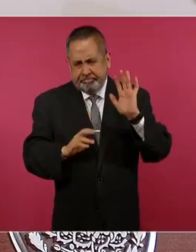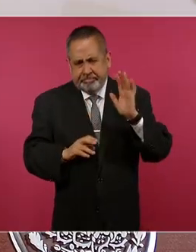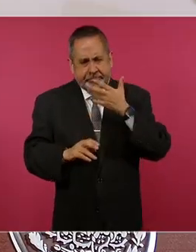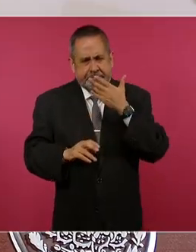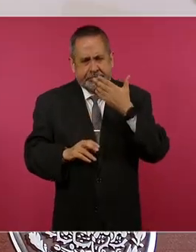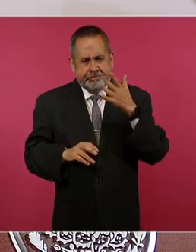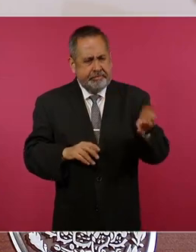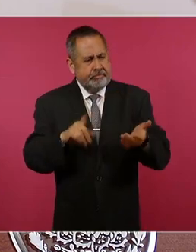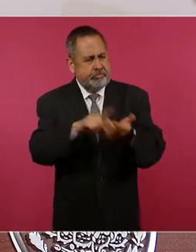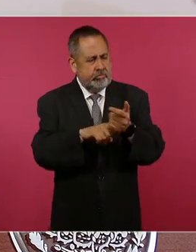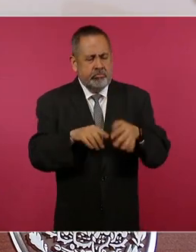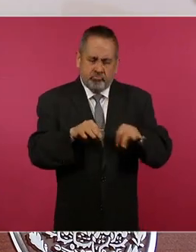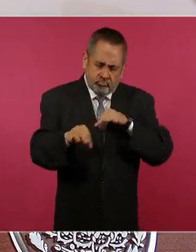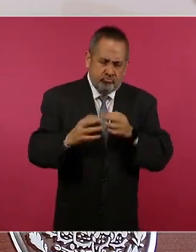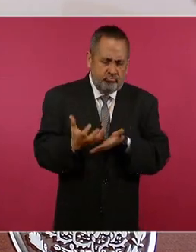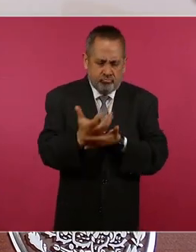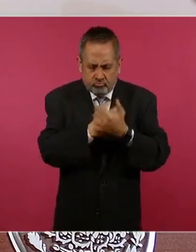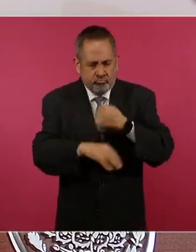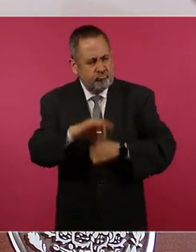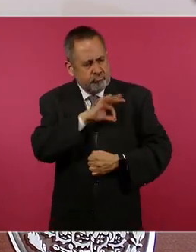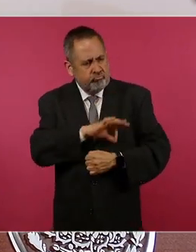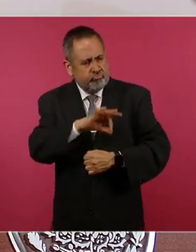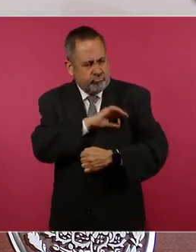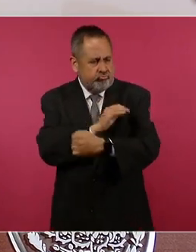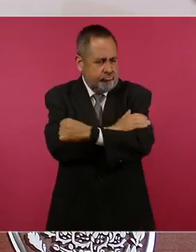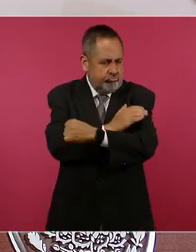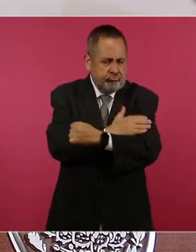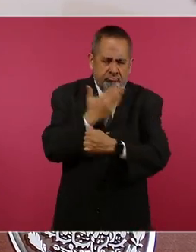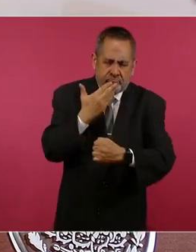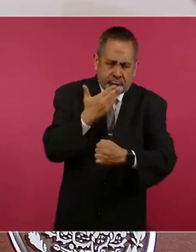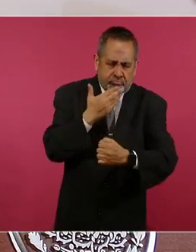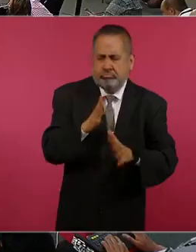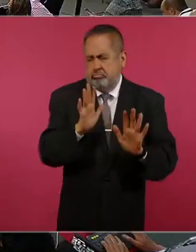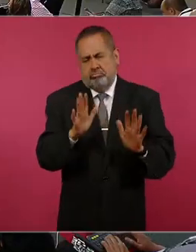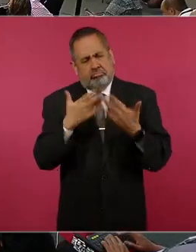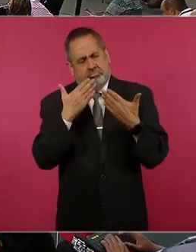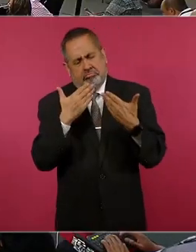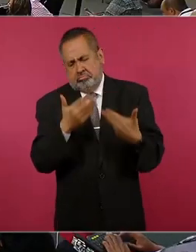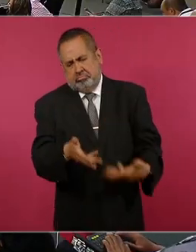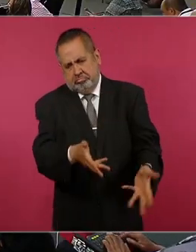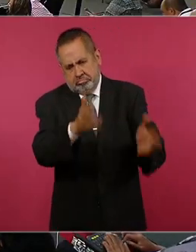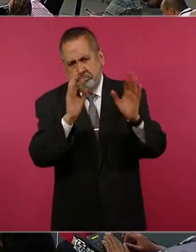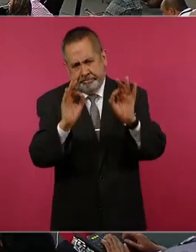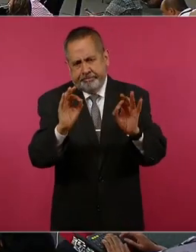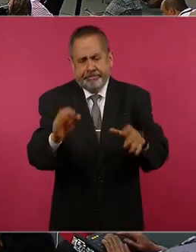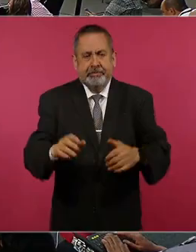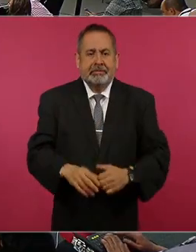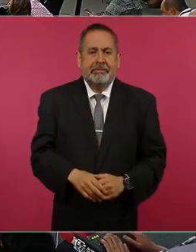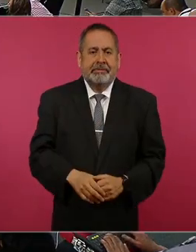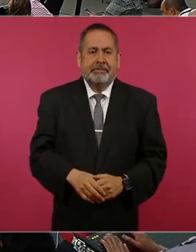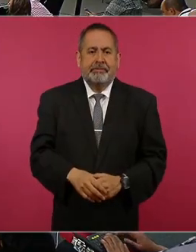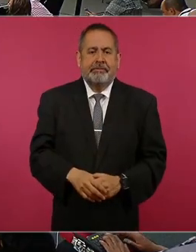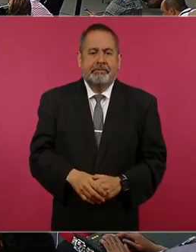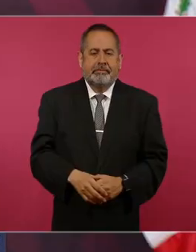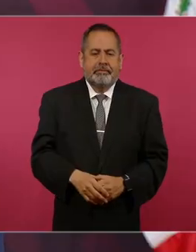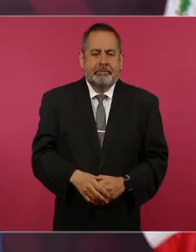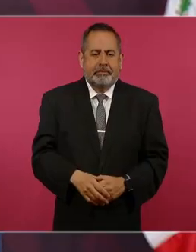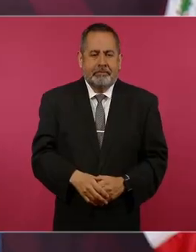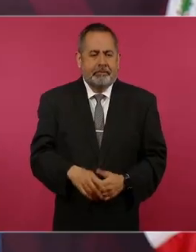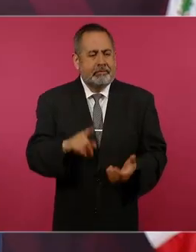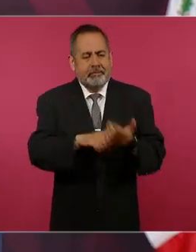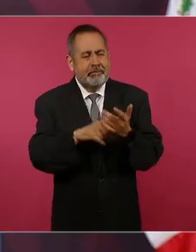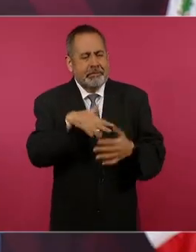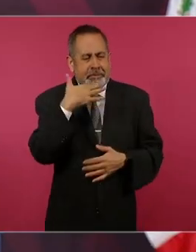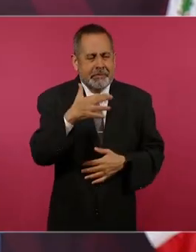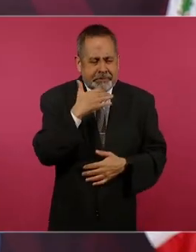sea una riqueza bien habida, no producto de la